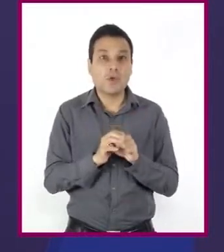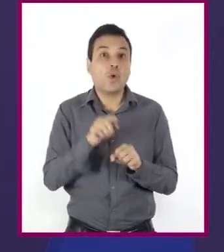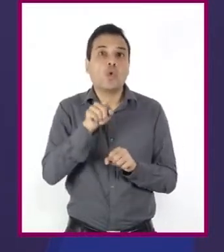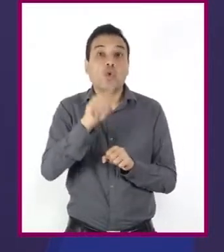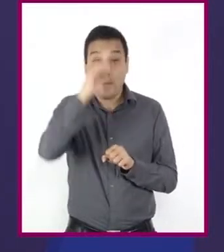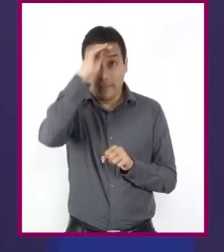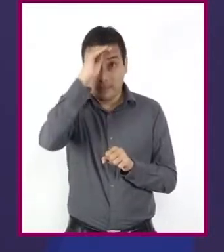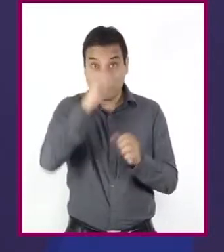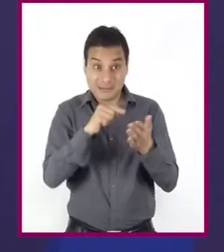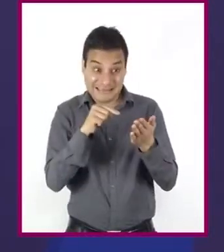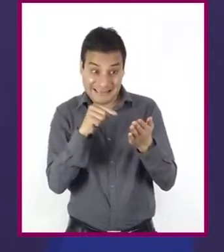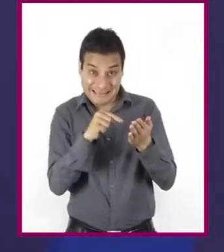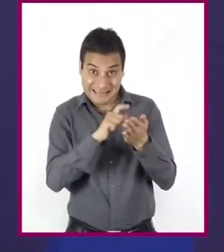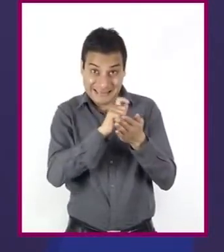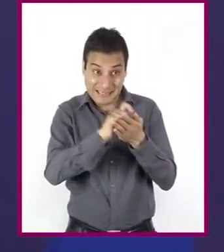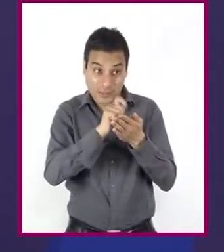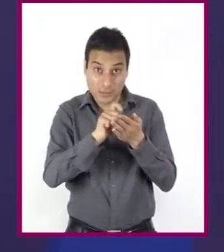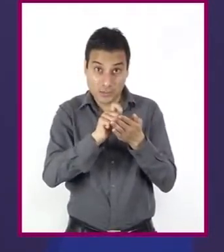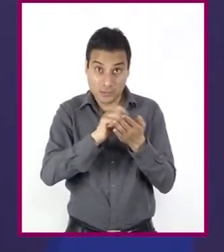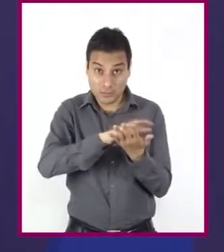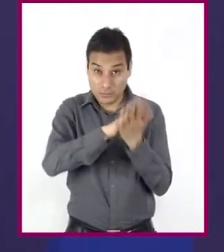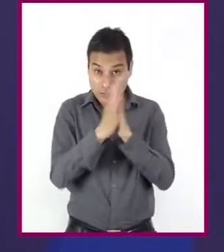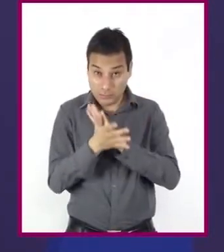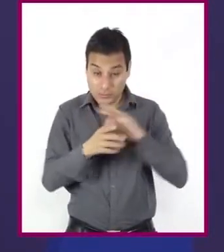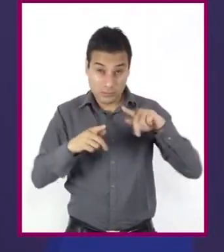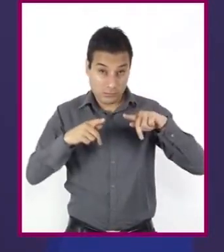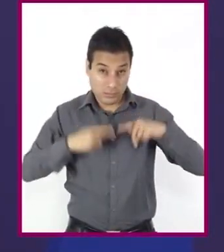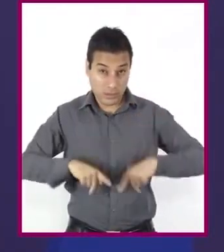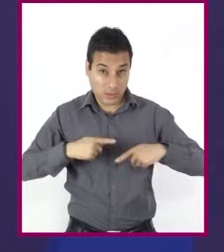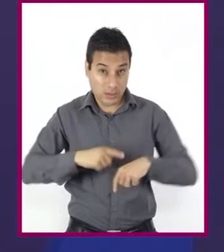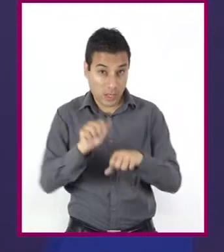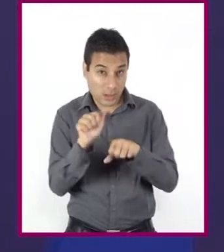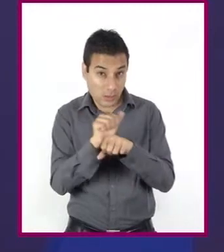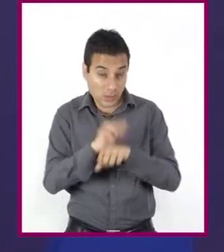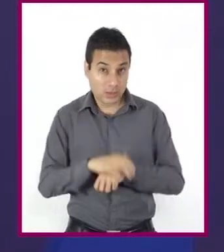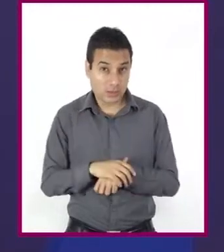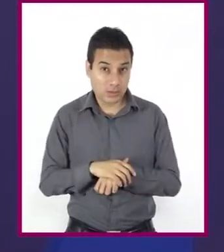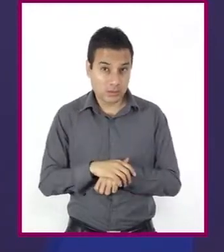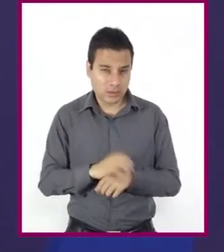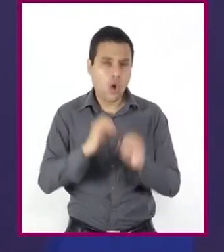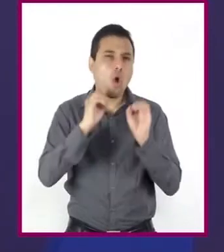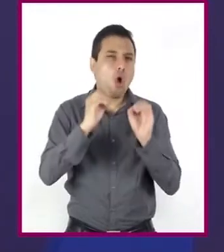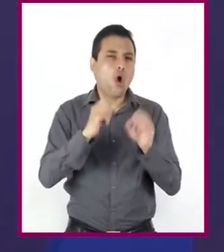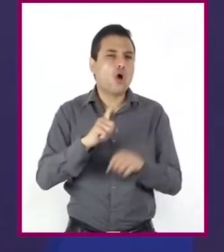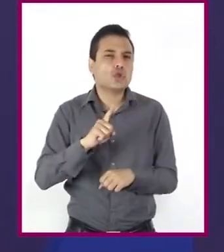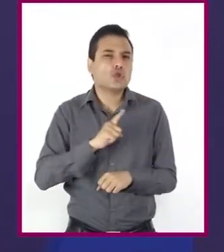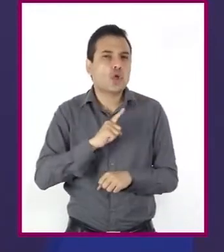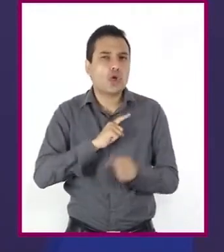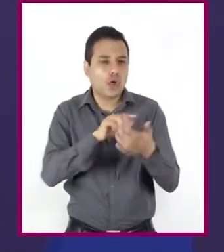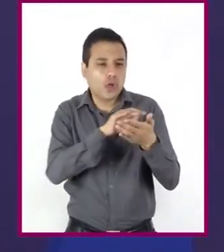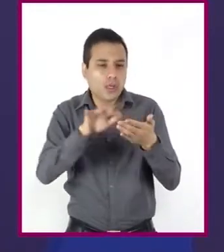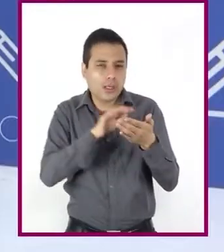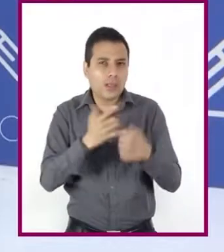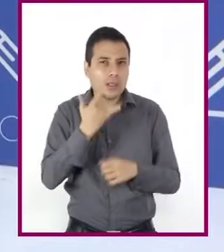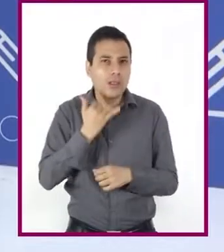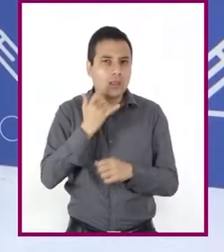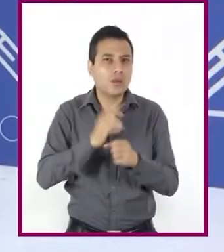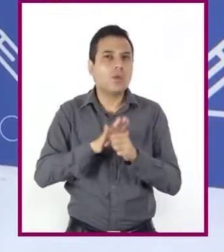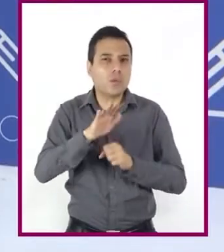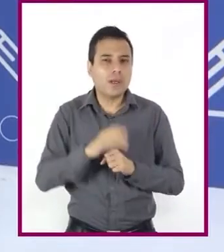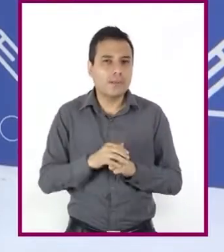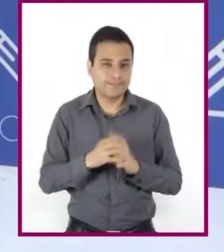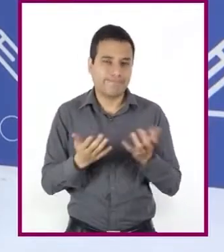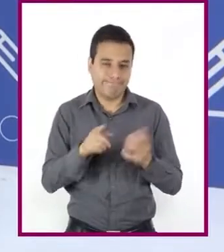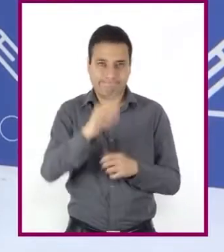por actores, es teatral, y todos aquellos que solo leeremos directamente del libro es narrativo.